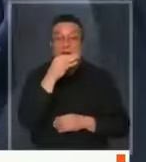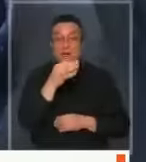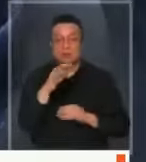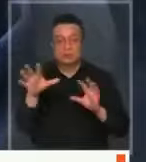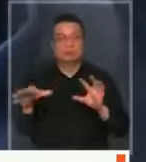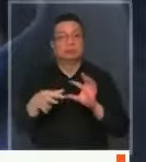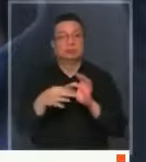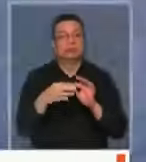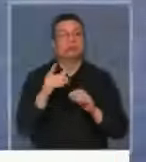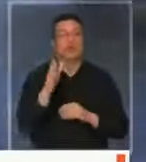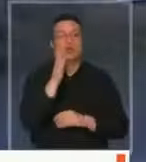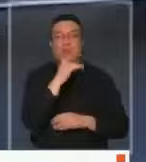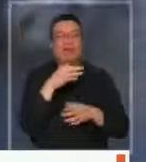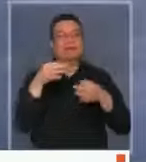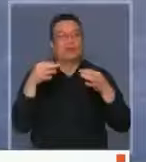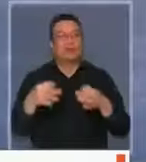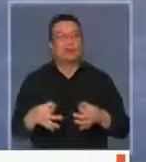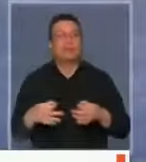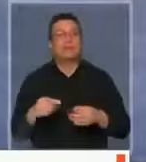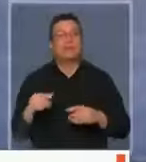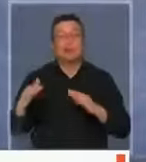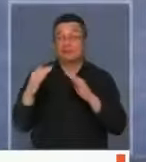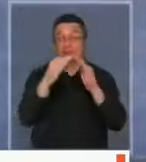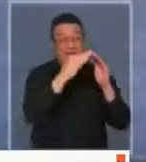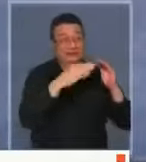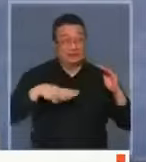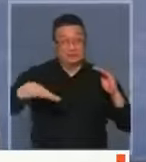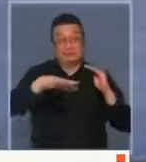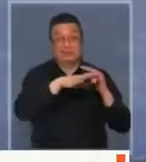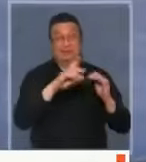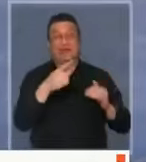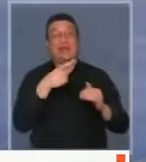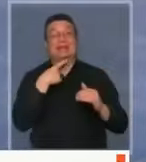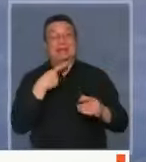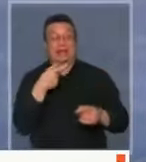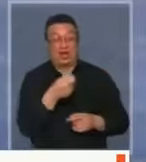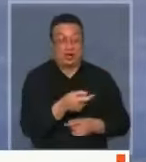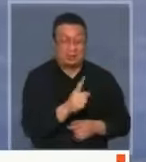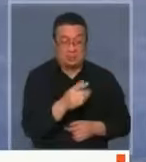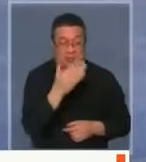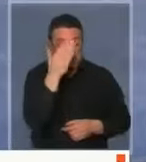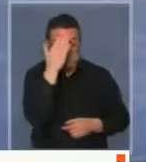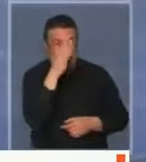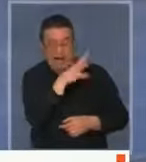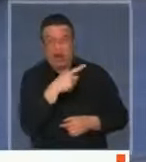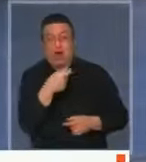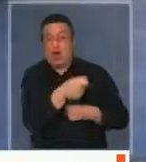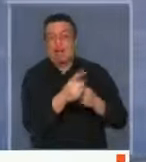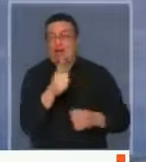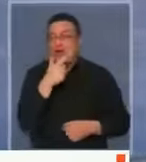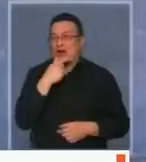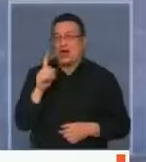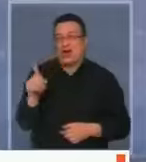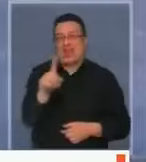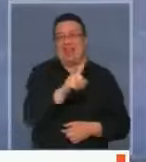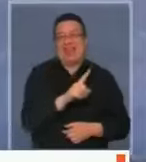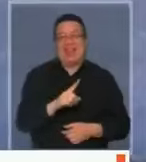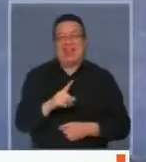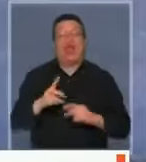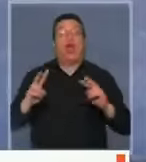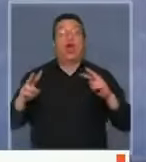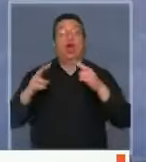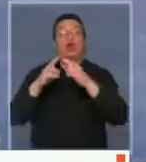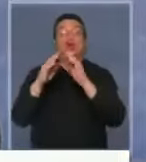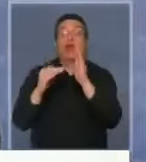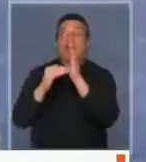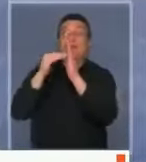con la inseguridad. Mira, como está el barrio, no creo que le interese comprar por acá, porque está muy malo el barrio. Las construcciones que han hecho los